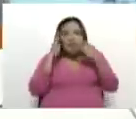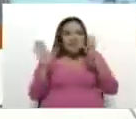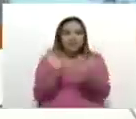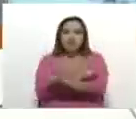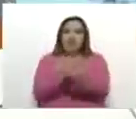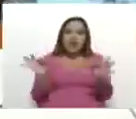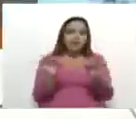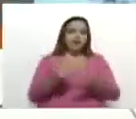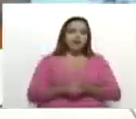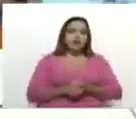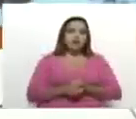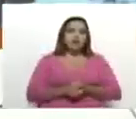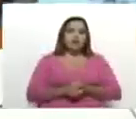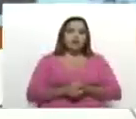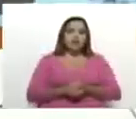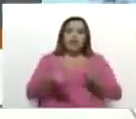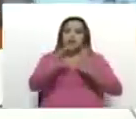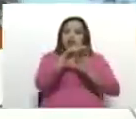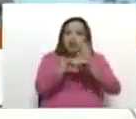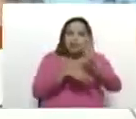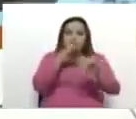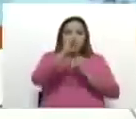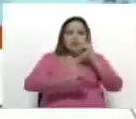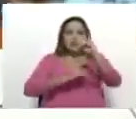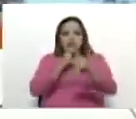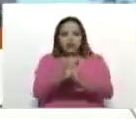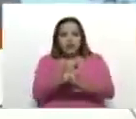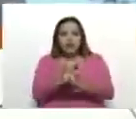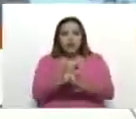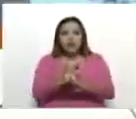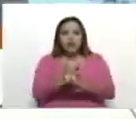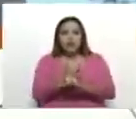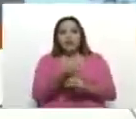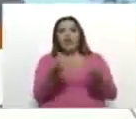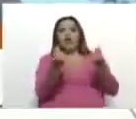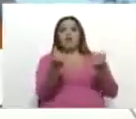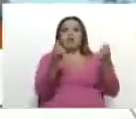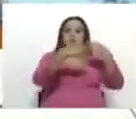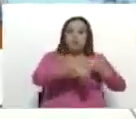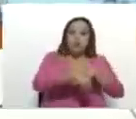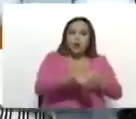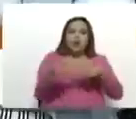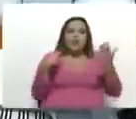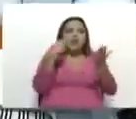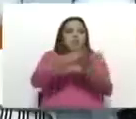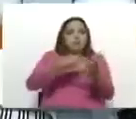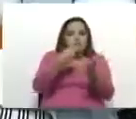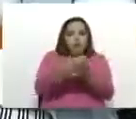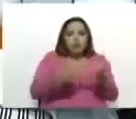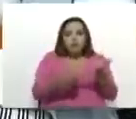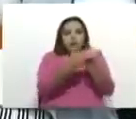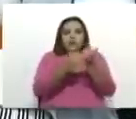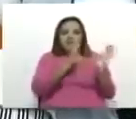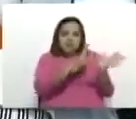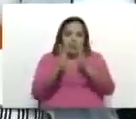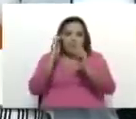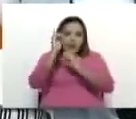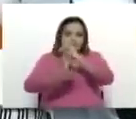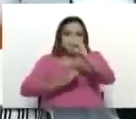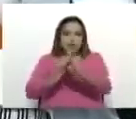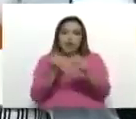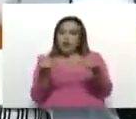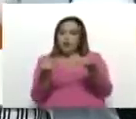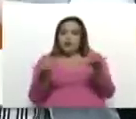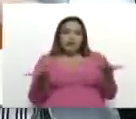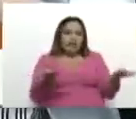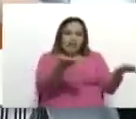a ninguna de las reglas y normas internacionales de comercio de financiamiento de orden Internacional de la